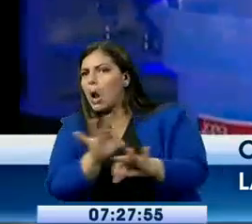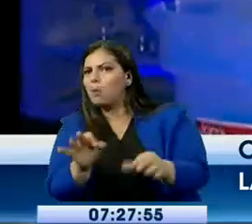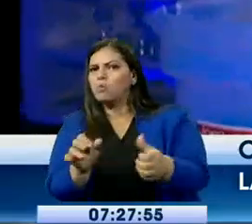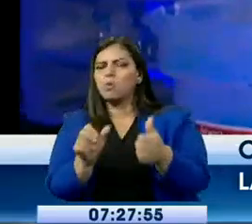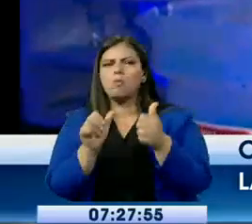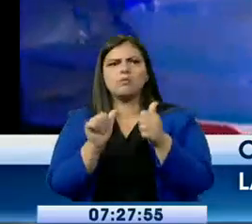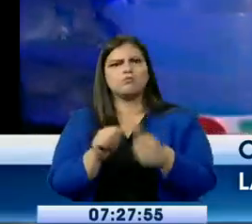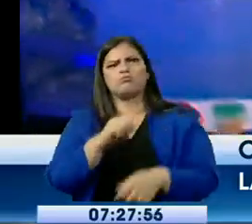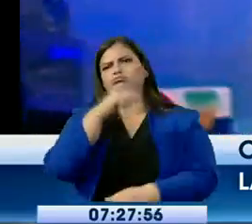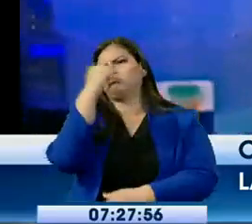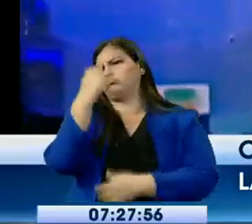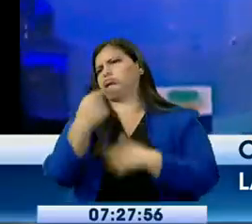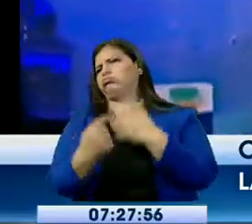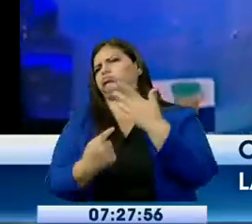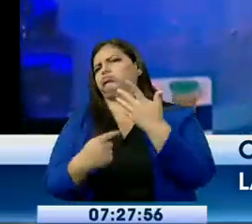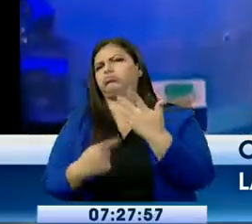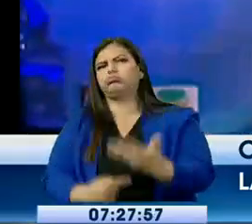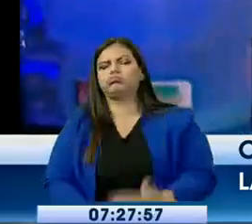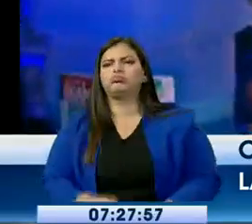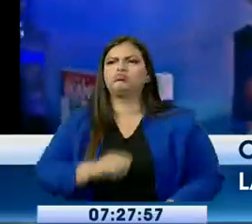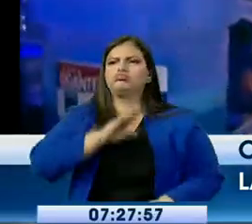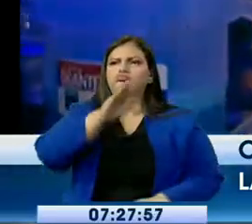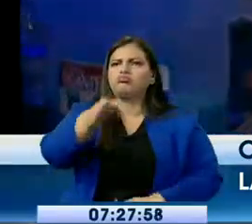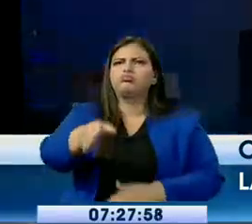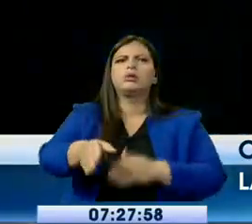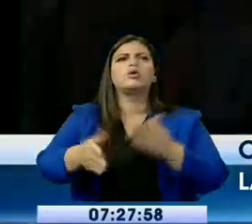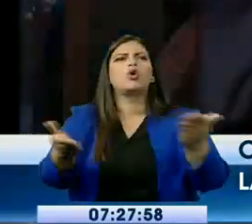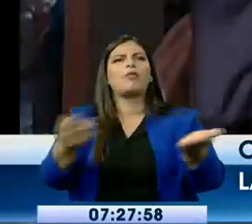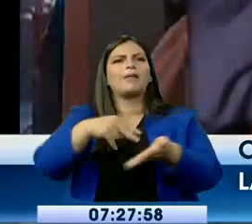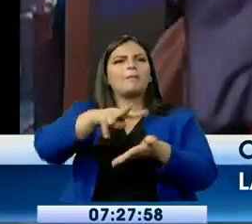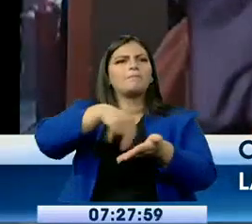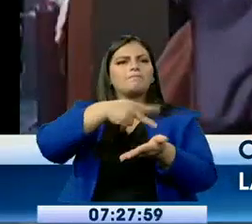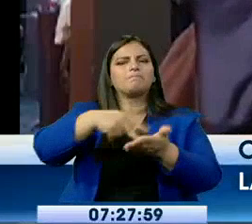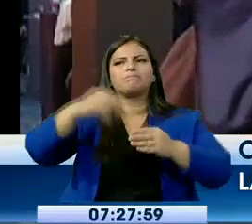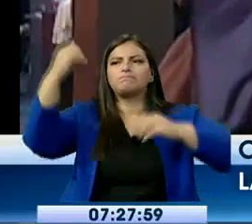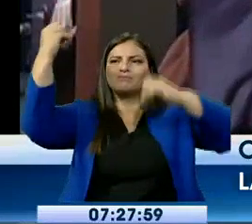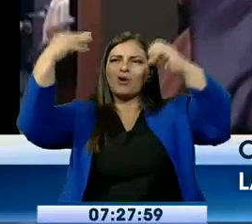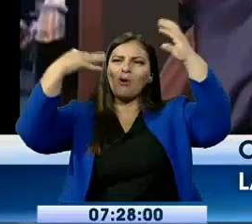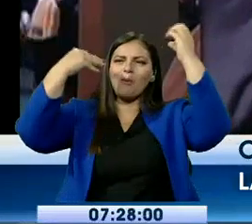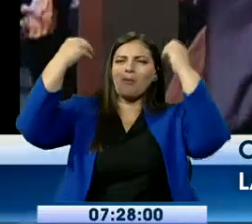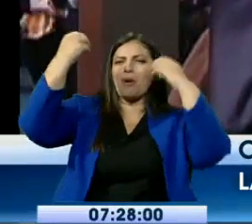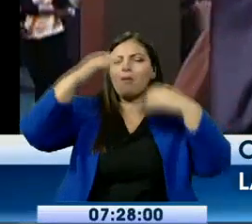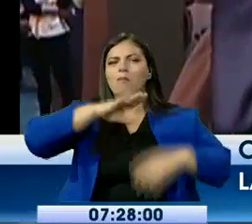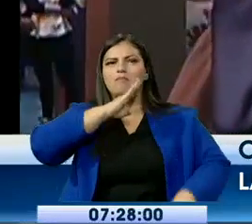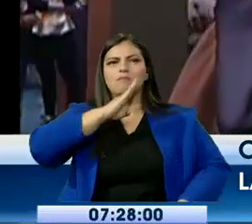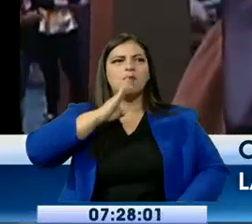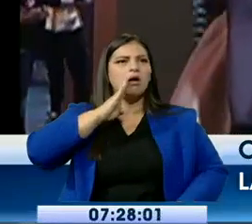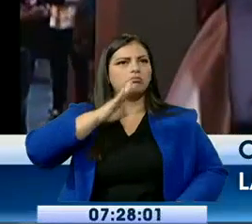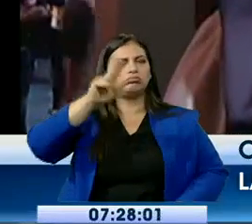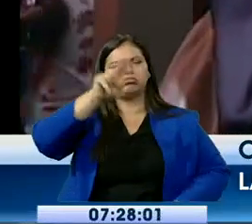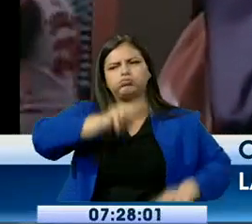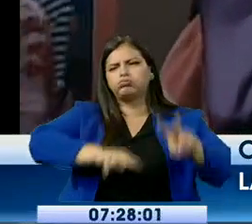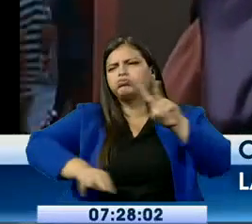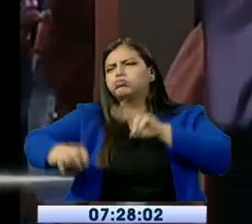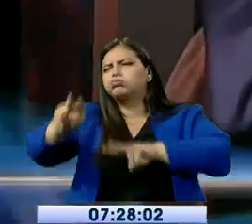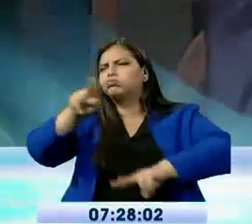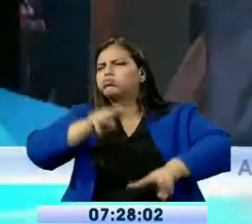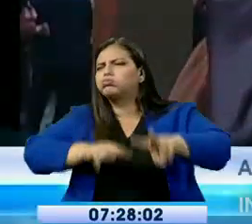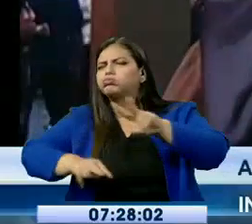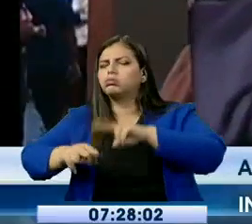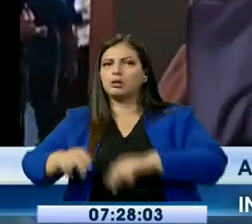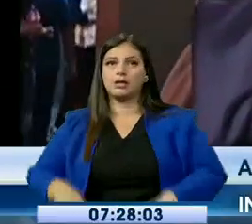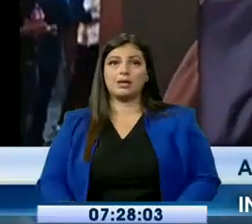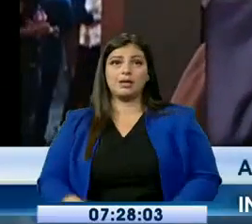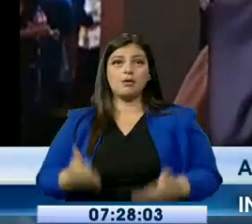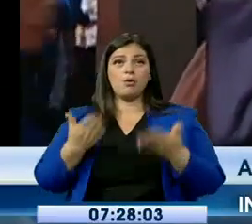sorpresa para muchos propietarios de negocios. Vamos a hacer operativos constantes en toda la provincia. Estamos empezando en la ciudad de Guayaquil, los